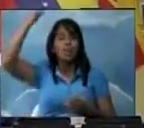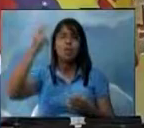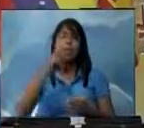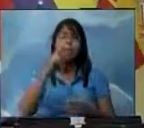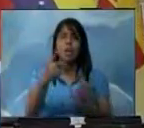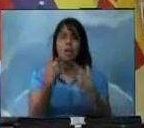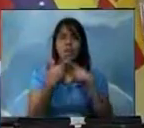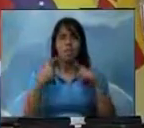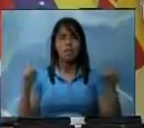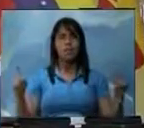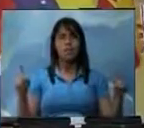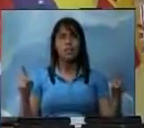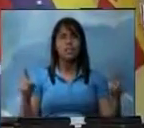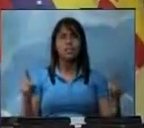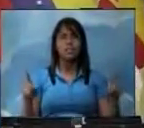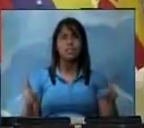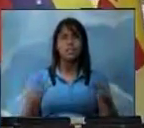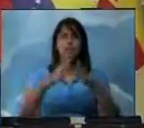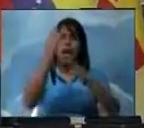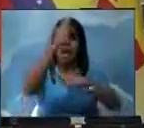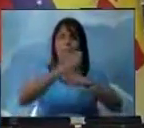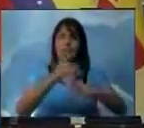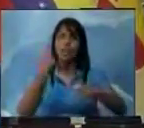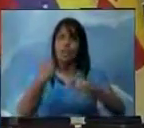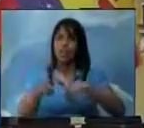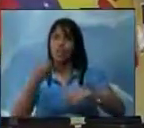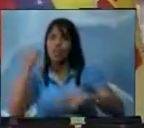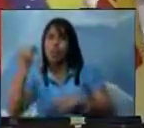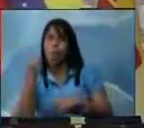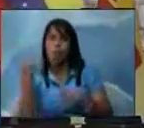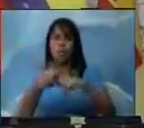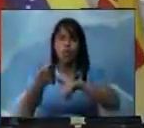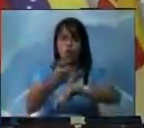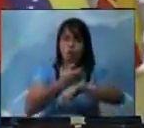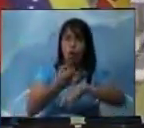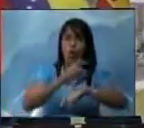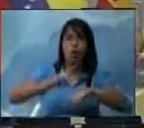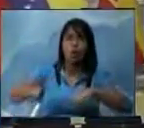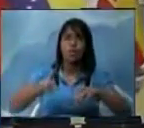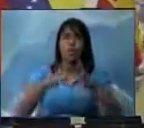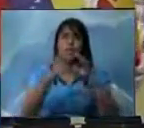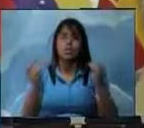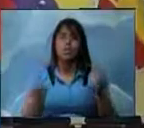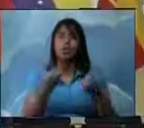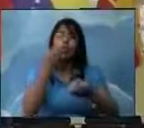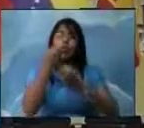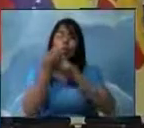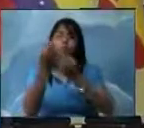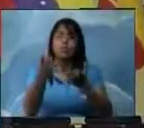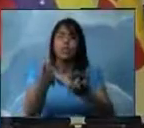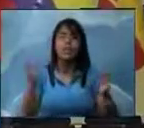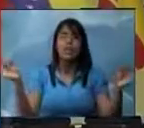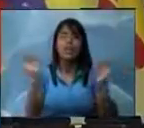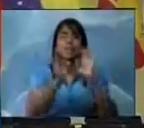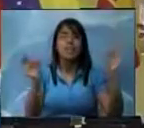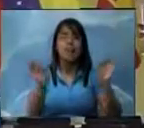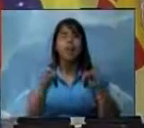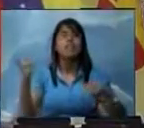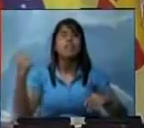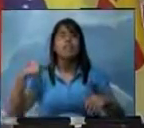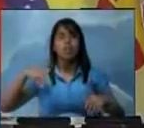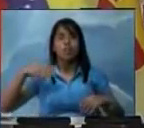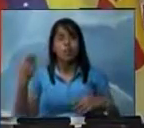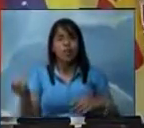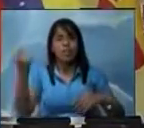la diferencia entre los sátrapas, los gobernadores, los consejeros. Nadie tiene lo